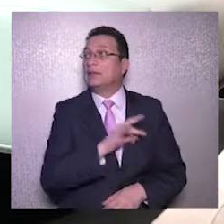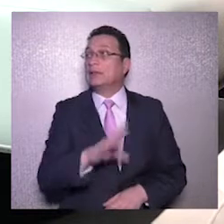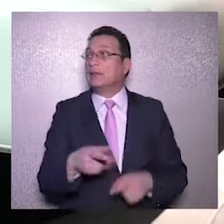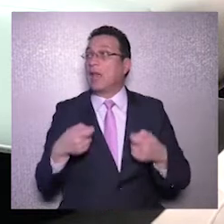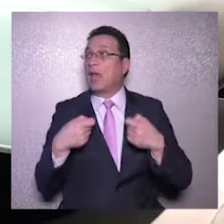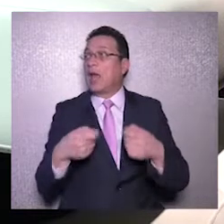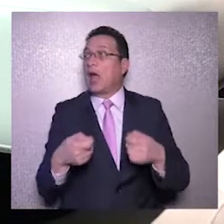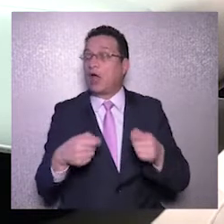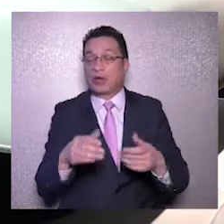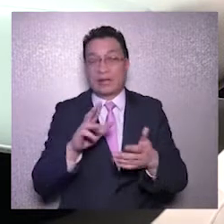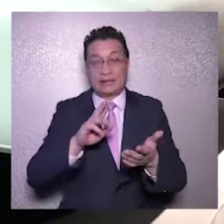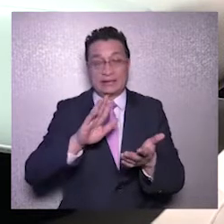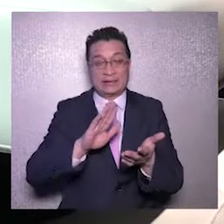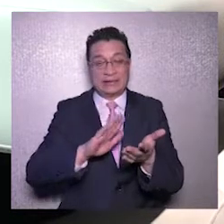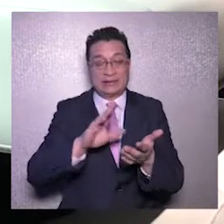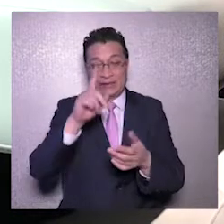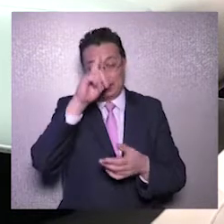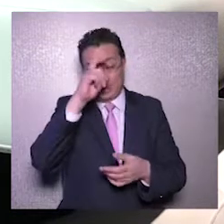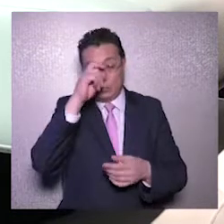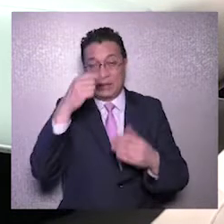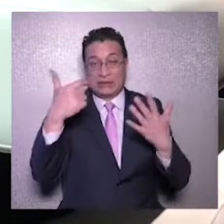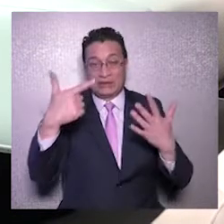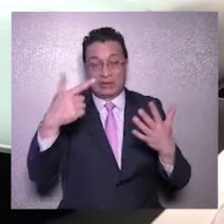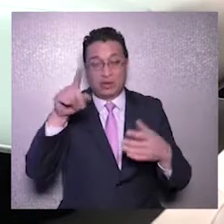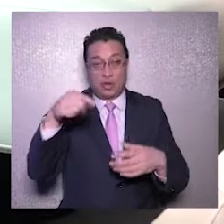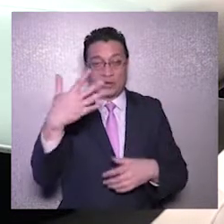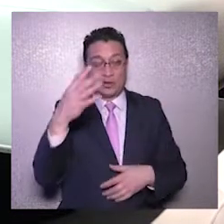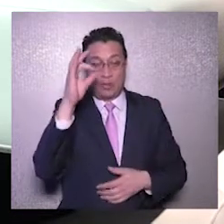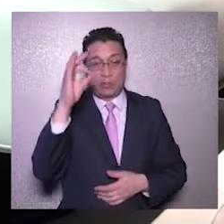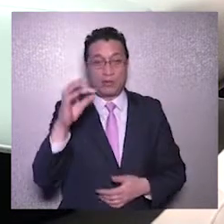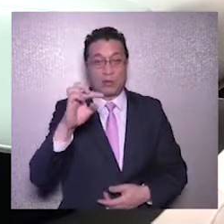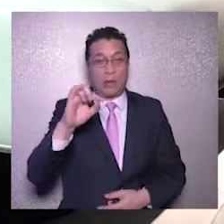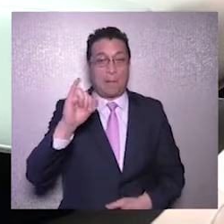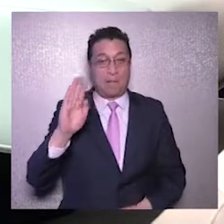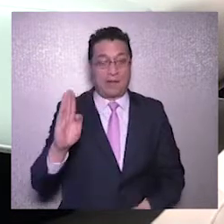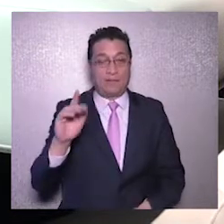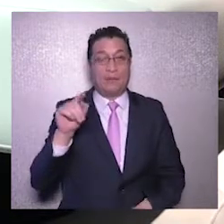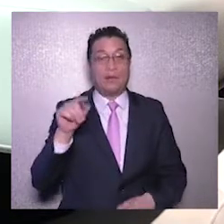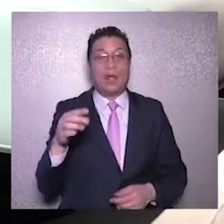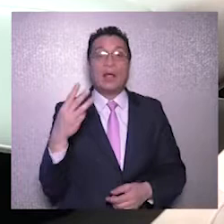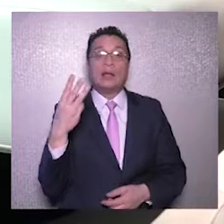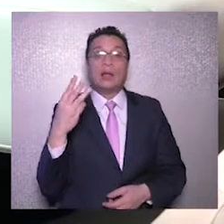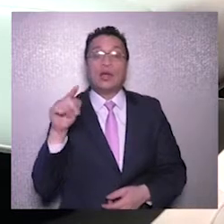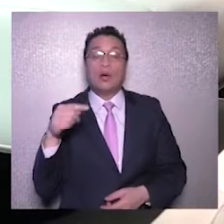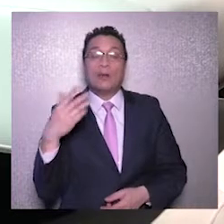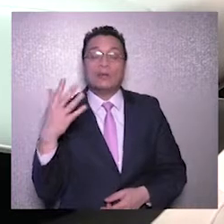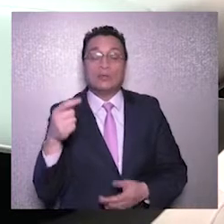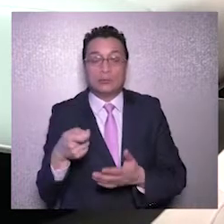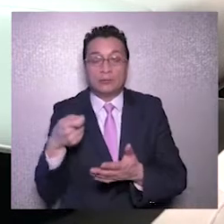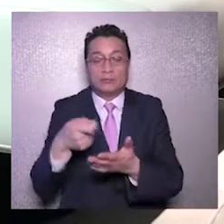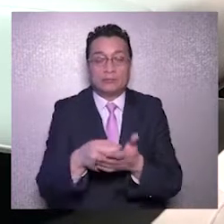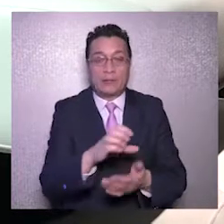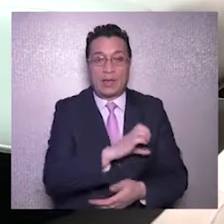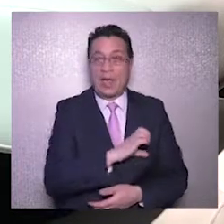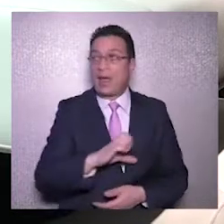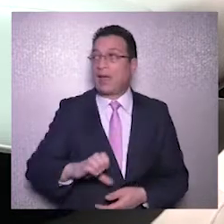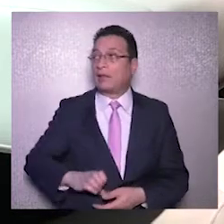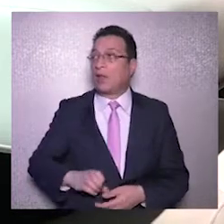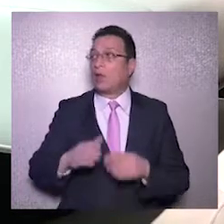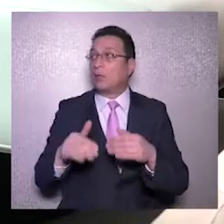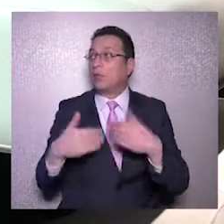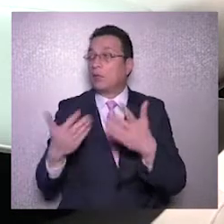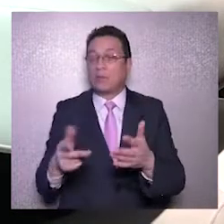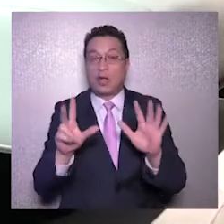en total en salud del orden del 7,5% del PIB. De eso, el 3,5% lo gasta el Estado para atender